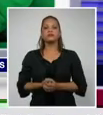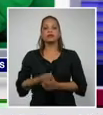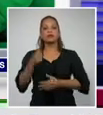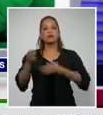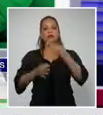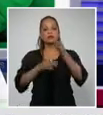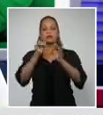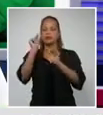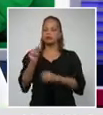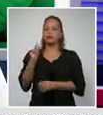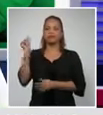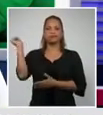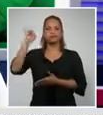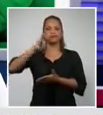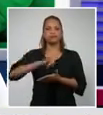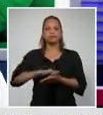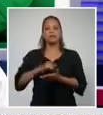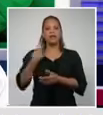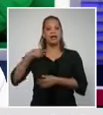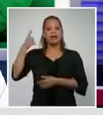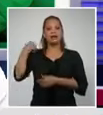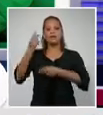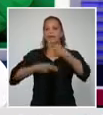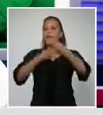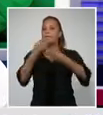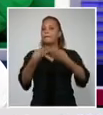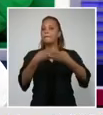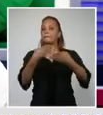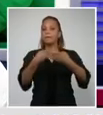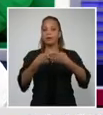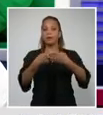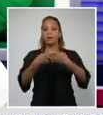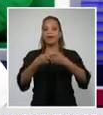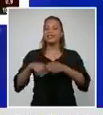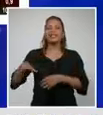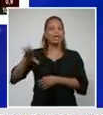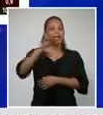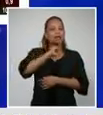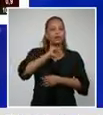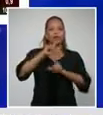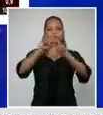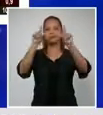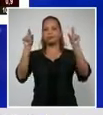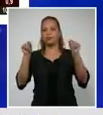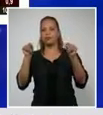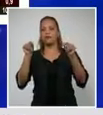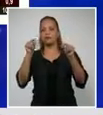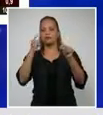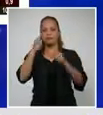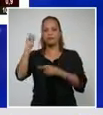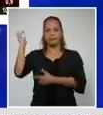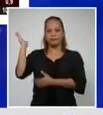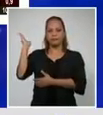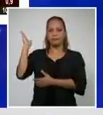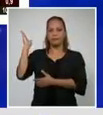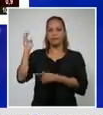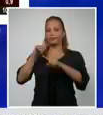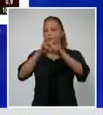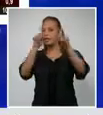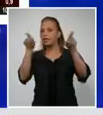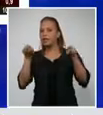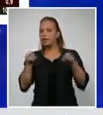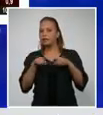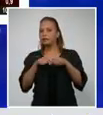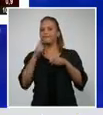importados. Ayer se procesaron muestras de todo el país. Se puede ver ahí en el gráfico.